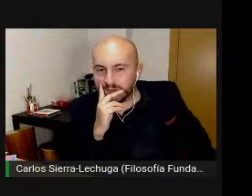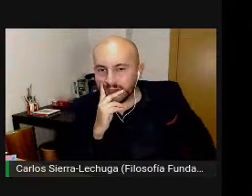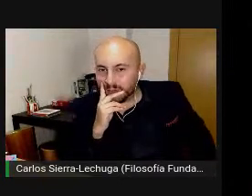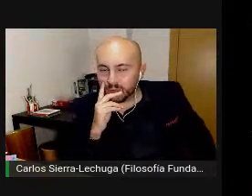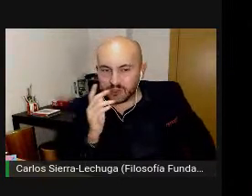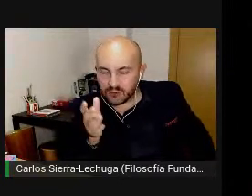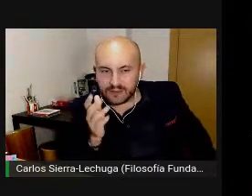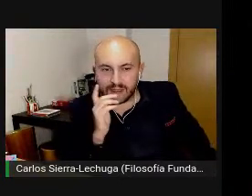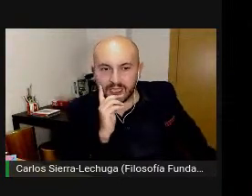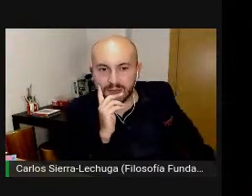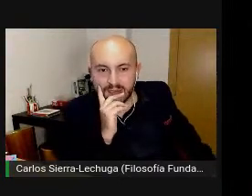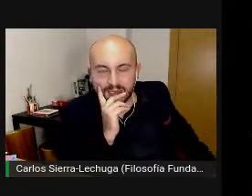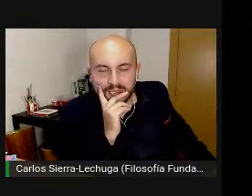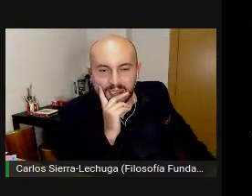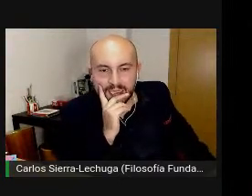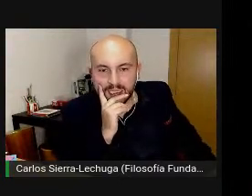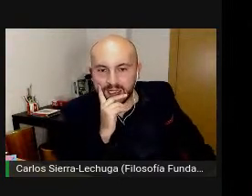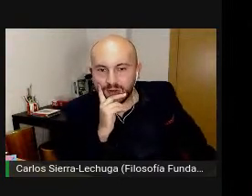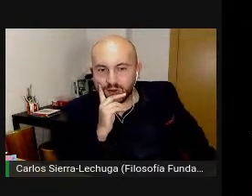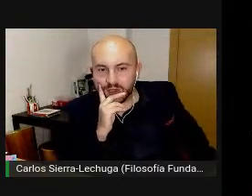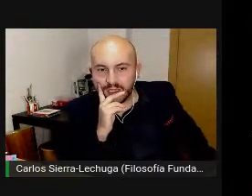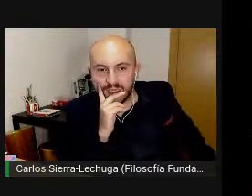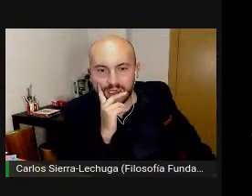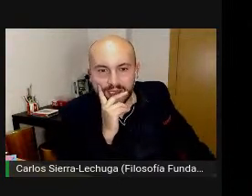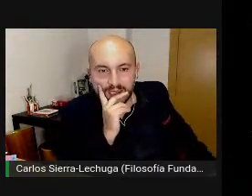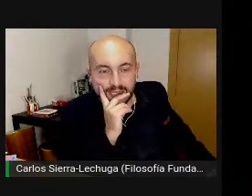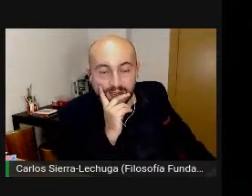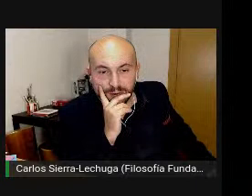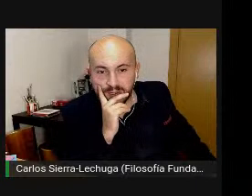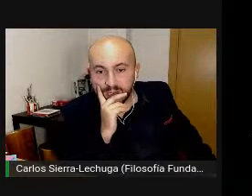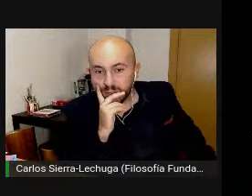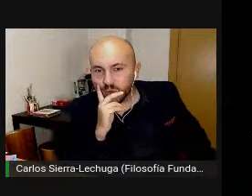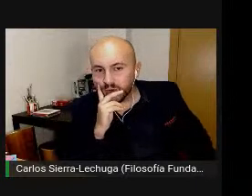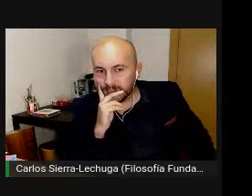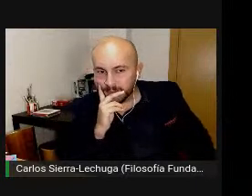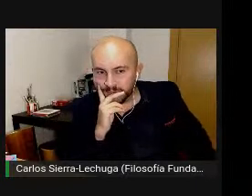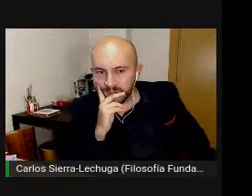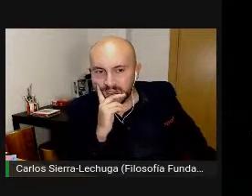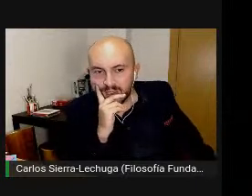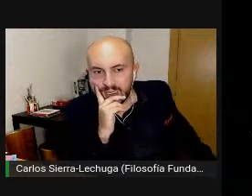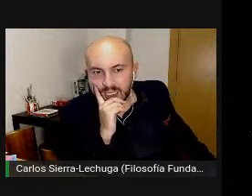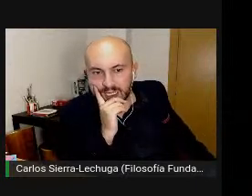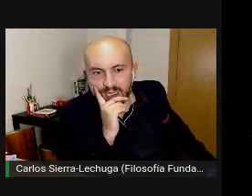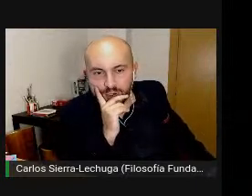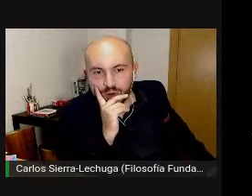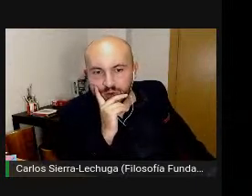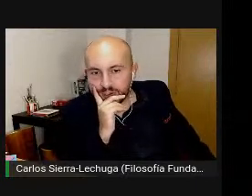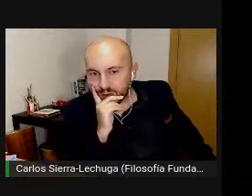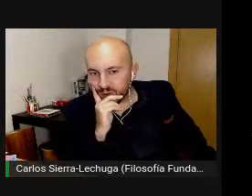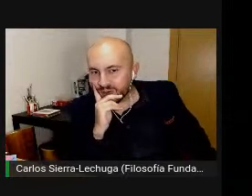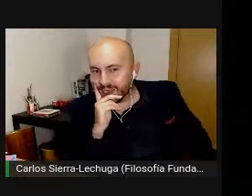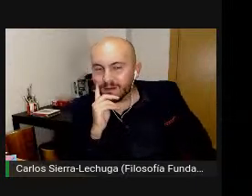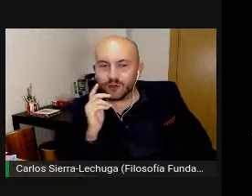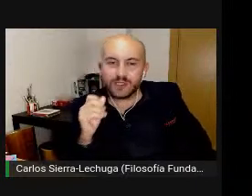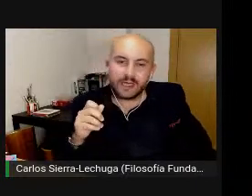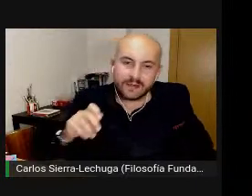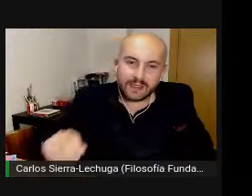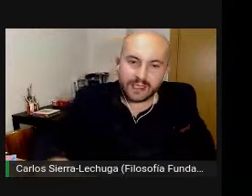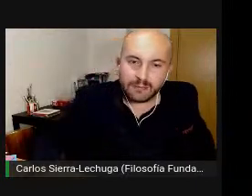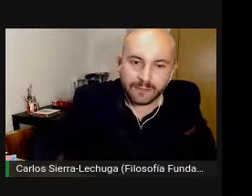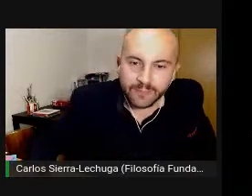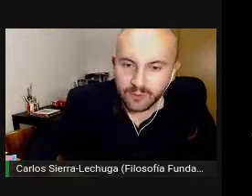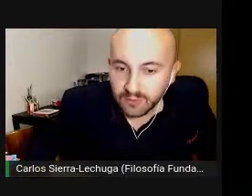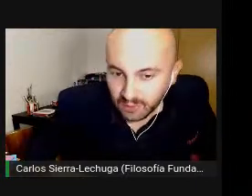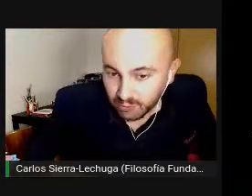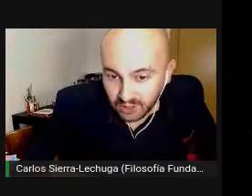introducción a propósito de este tema de geología y razón impura en otros sitios he hablado ya